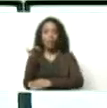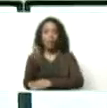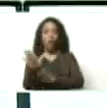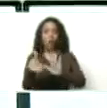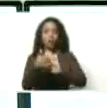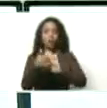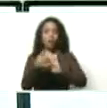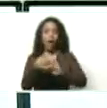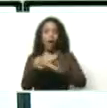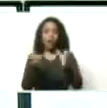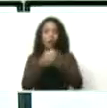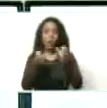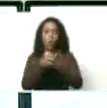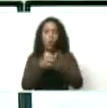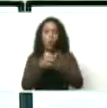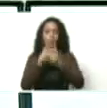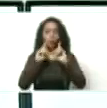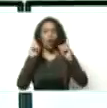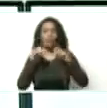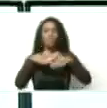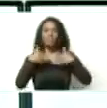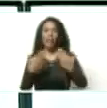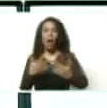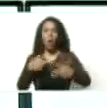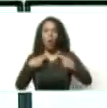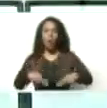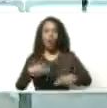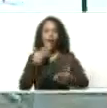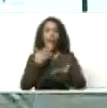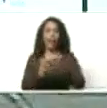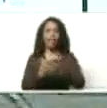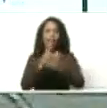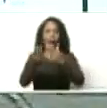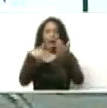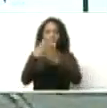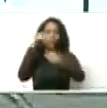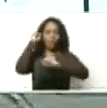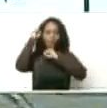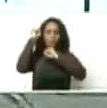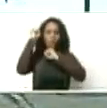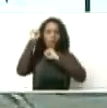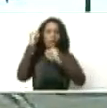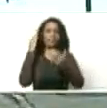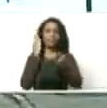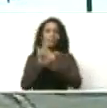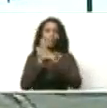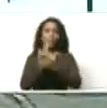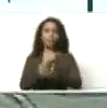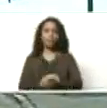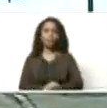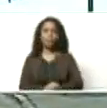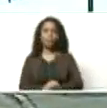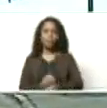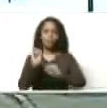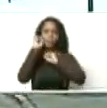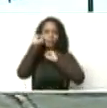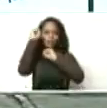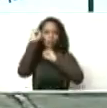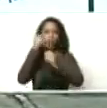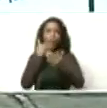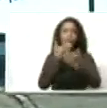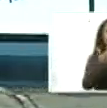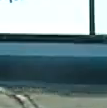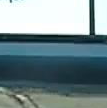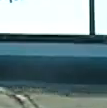la canción que humanidad muchas gracias hasta la victoria siempre venceremos muchas